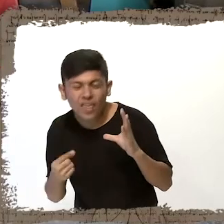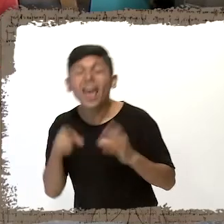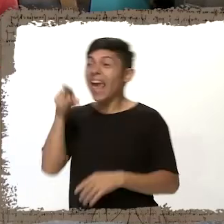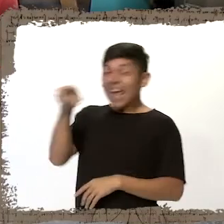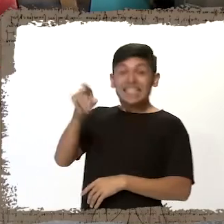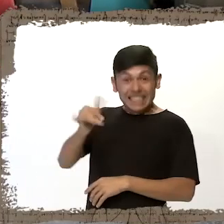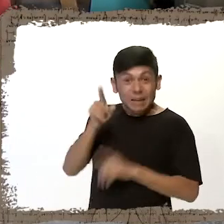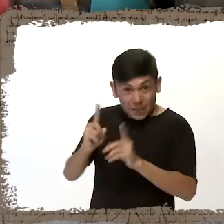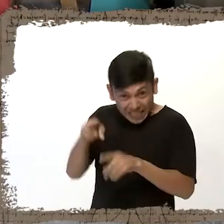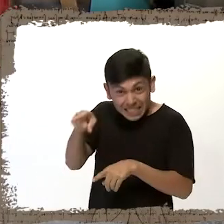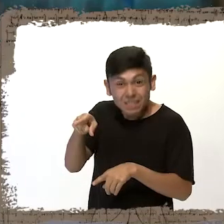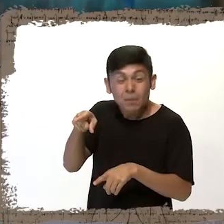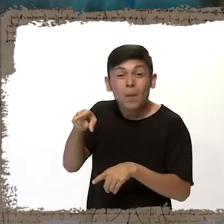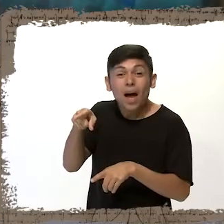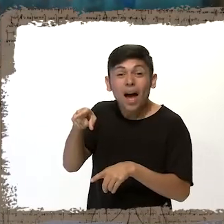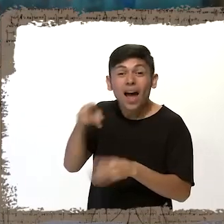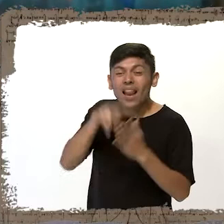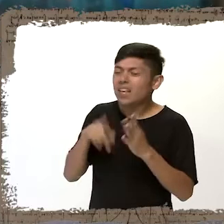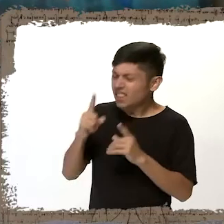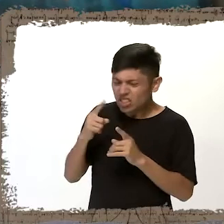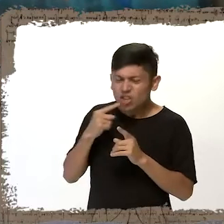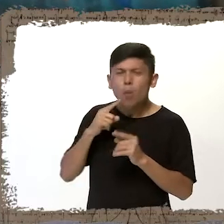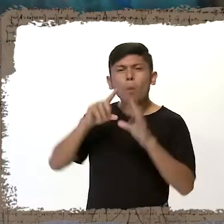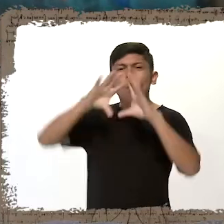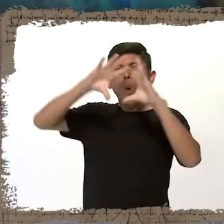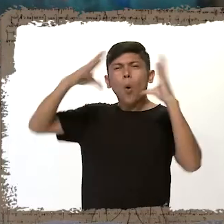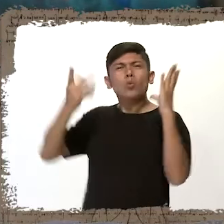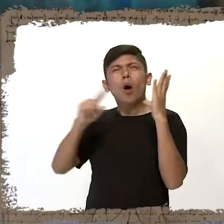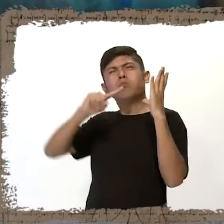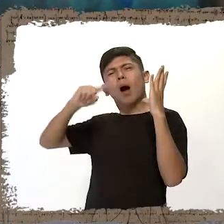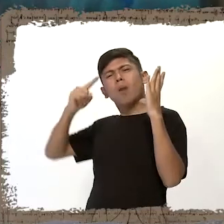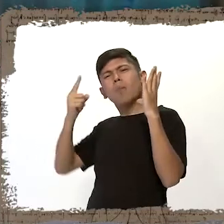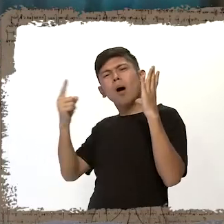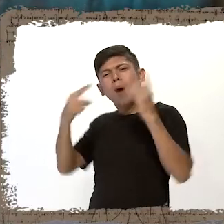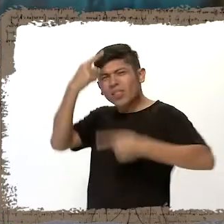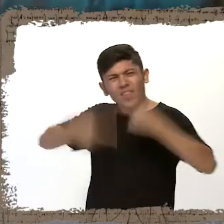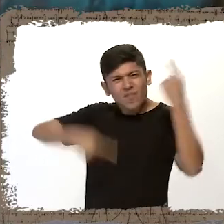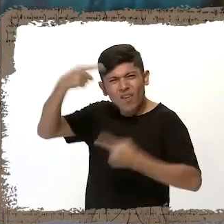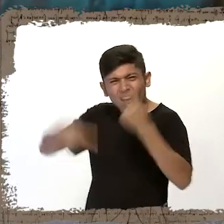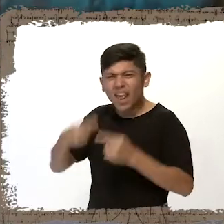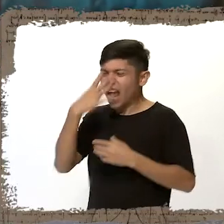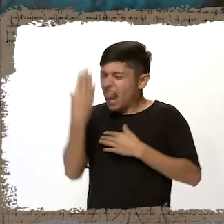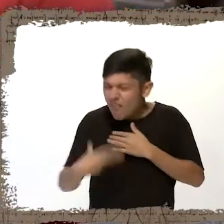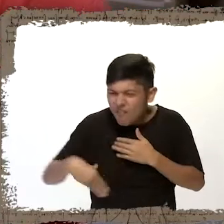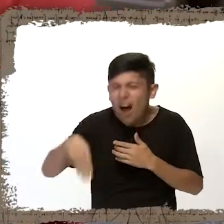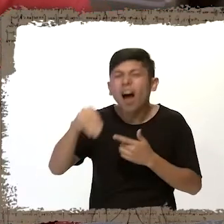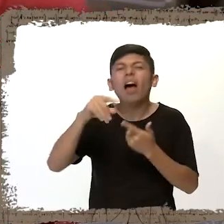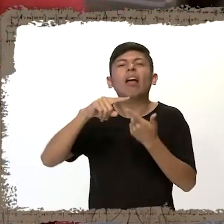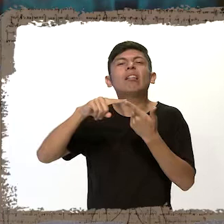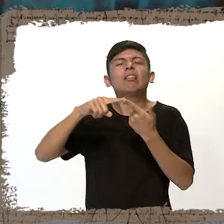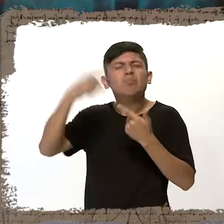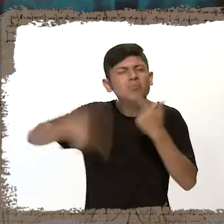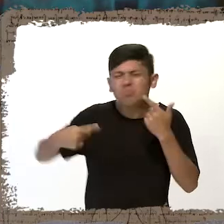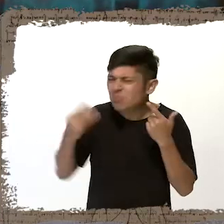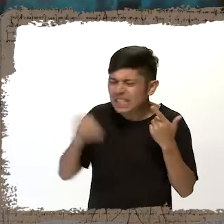80 días. Esa leí. Esa que da la vuelta a todo el planeta en un montón de cosas. En elefante,